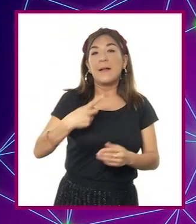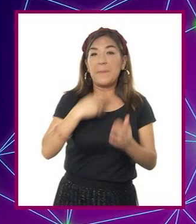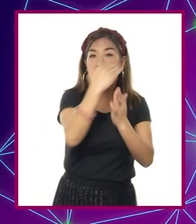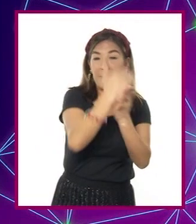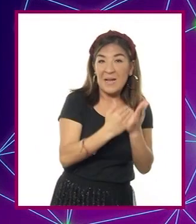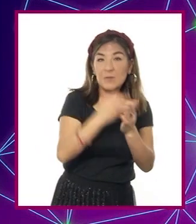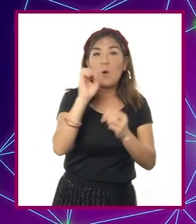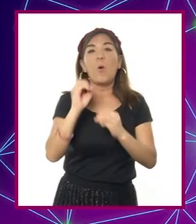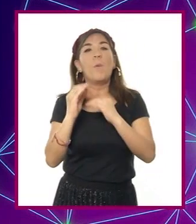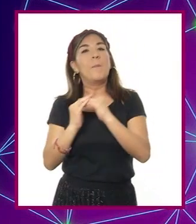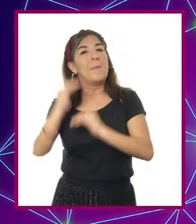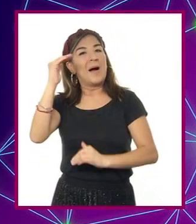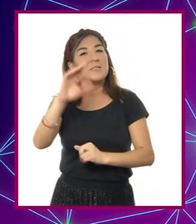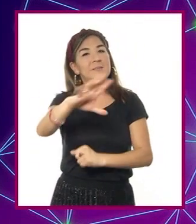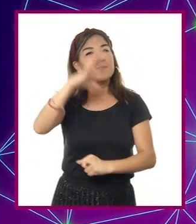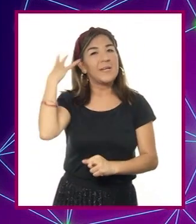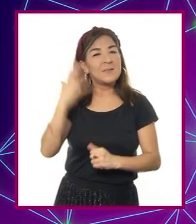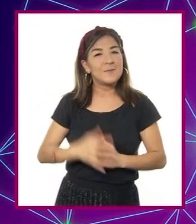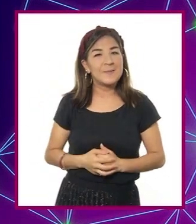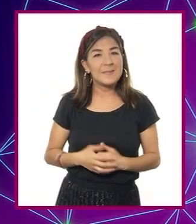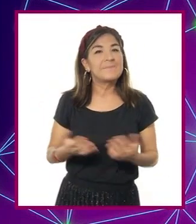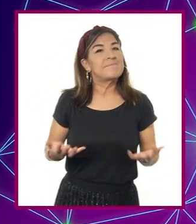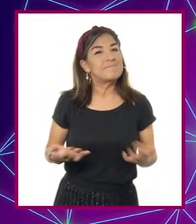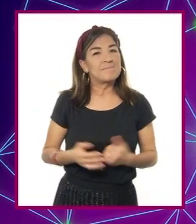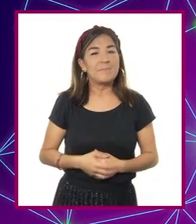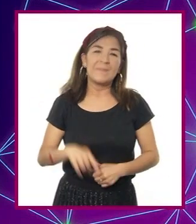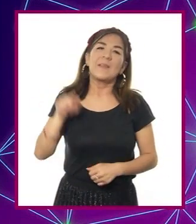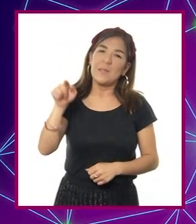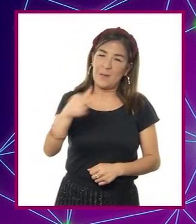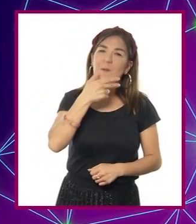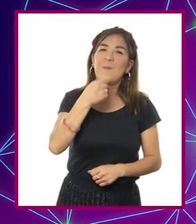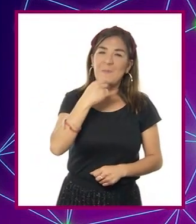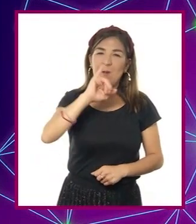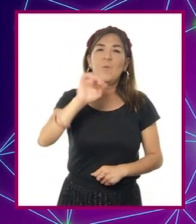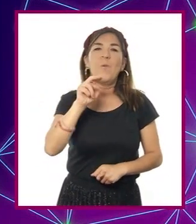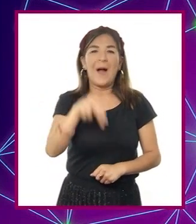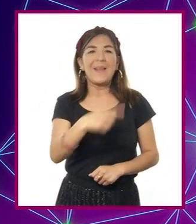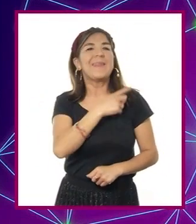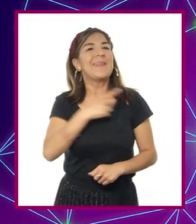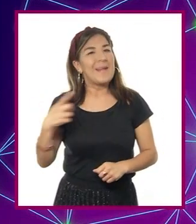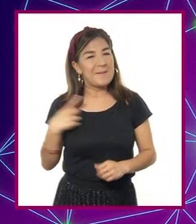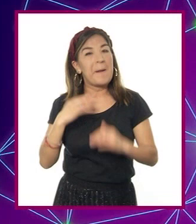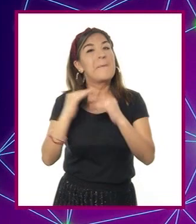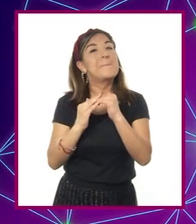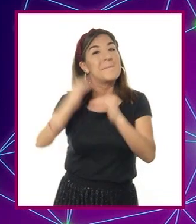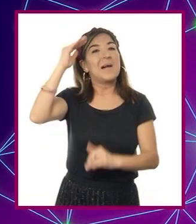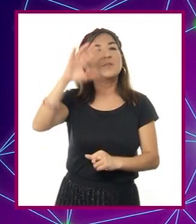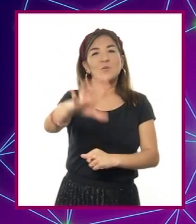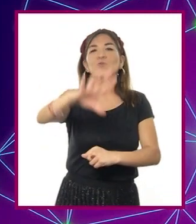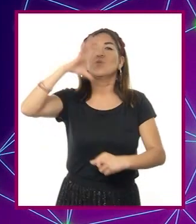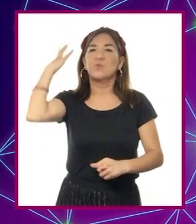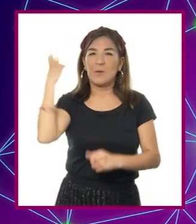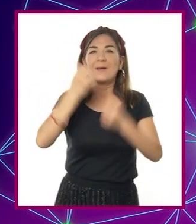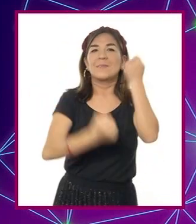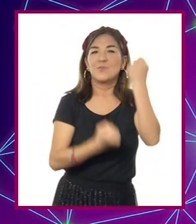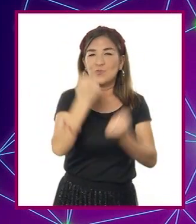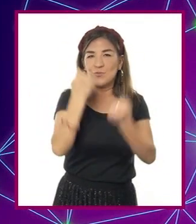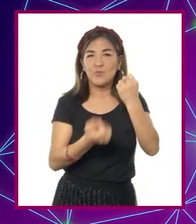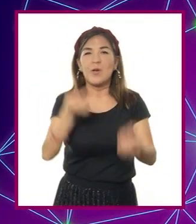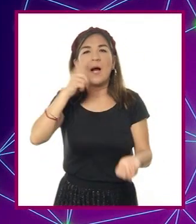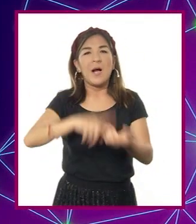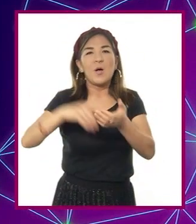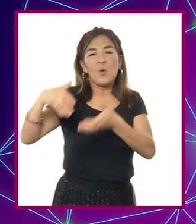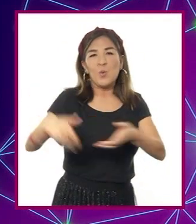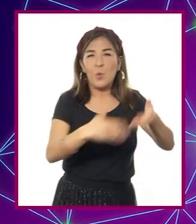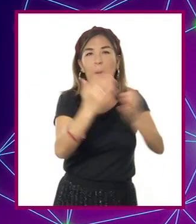velocidad? Muy bien. Juan debe aumentar la velocidad si desea realizar ese recorrido